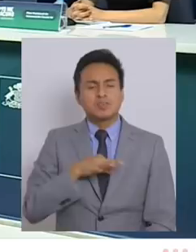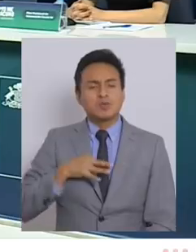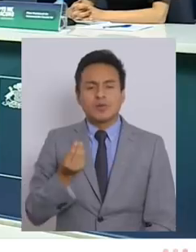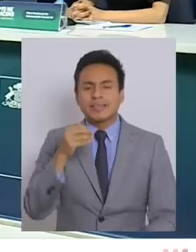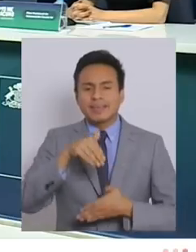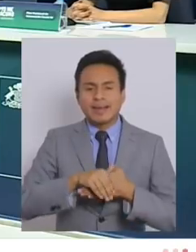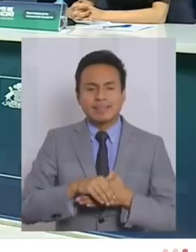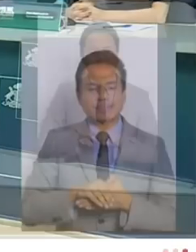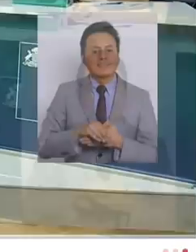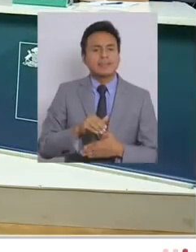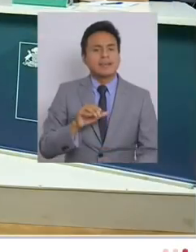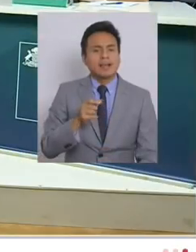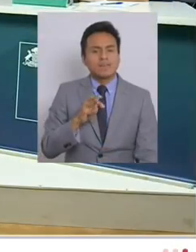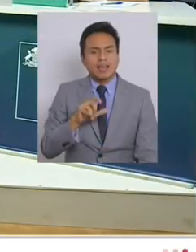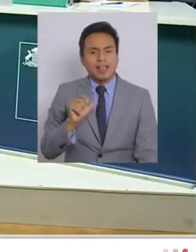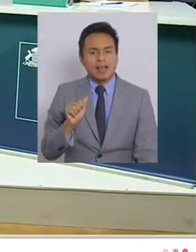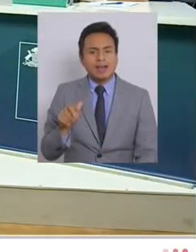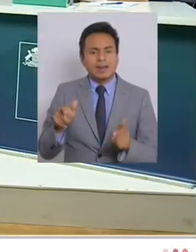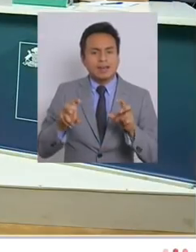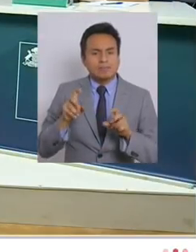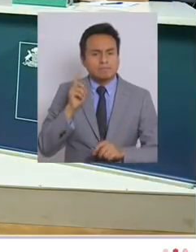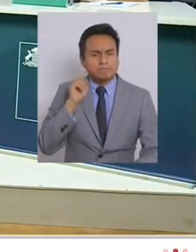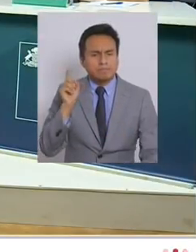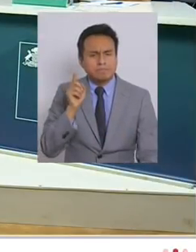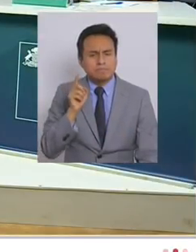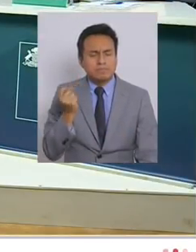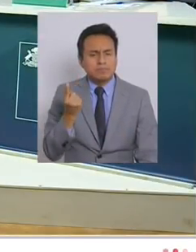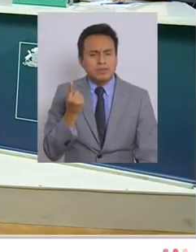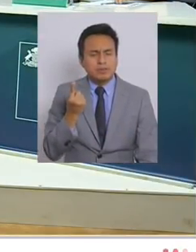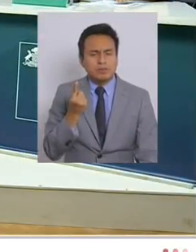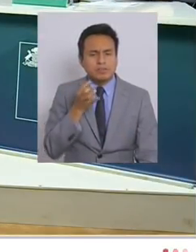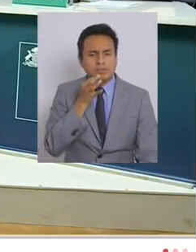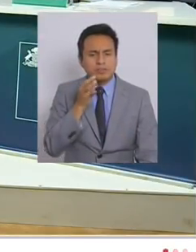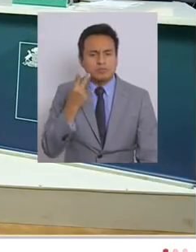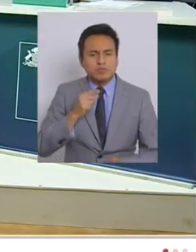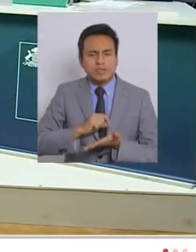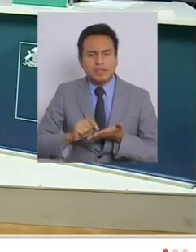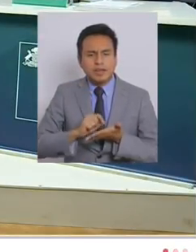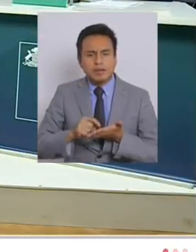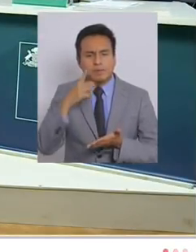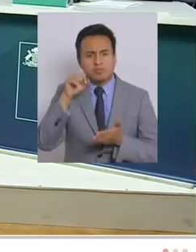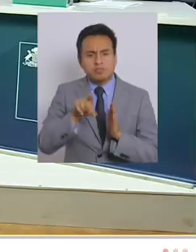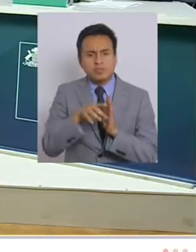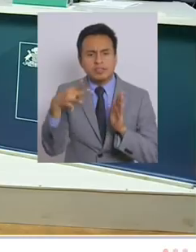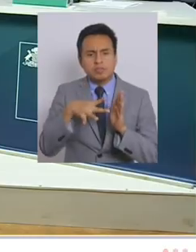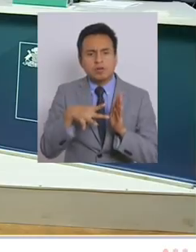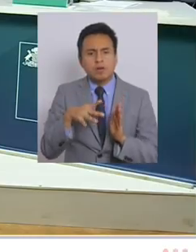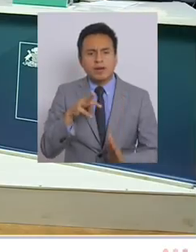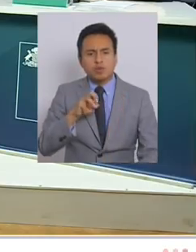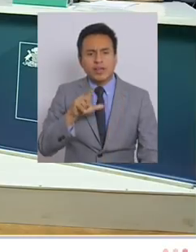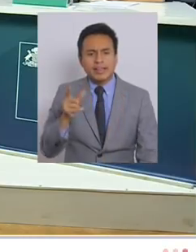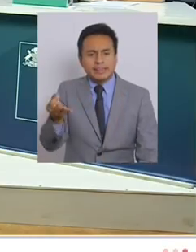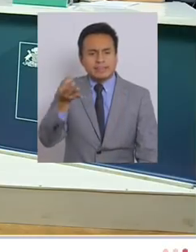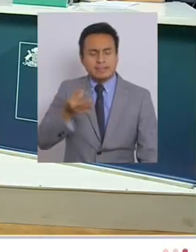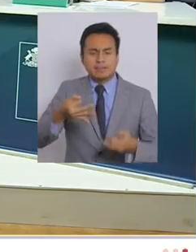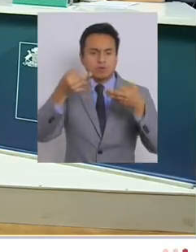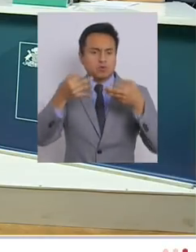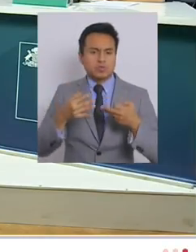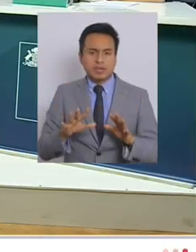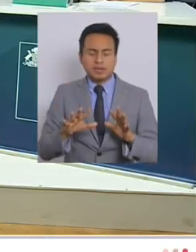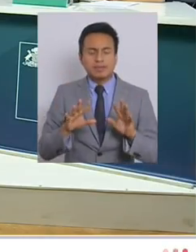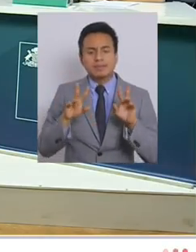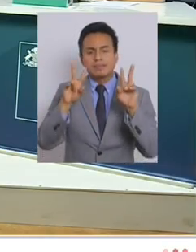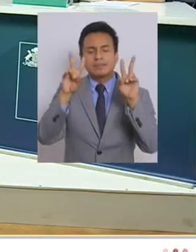buenas tardes abrir nuestra sandra y danny por acá preguntarle sobre varias cosas ministros lo primero es que la subsecretaria de prevención del delito catherine martorel ya aseguró en